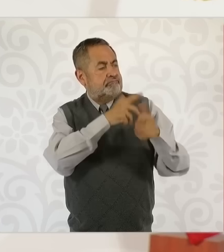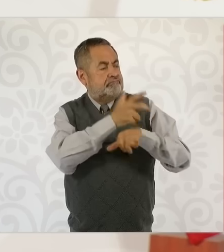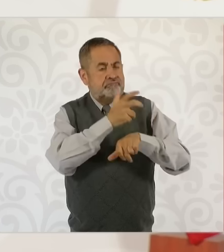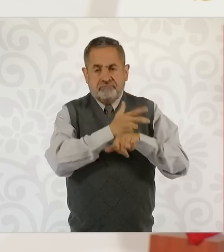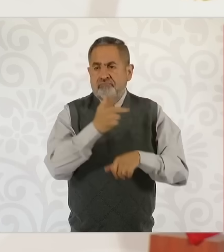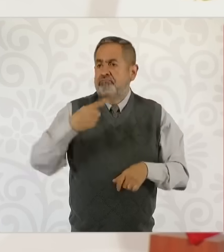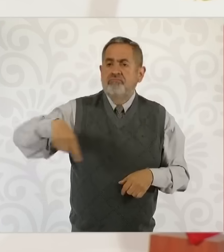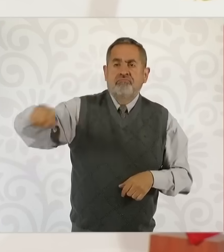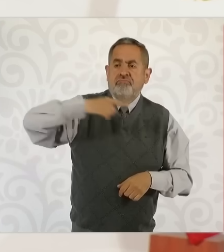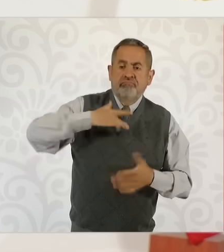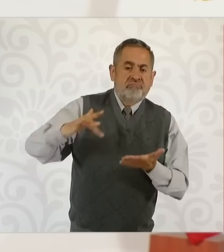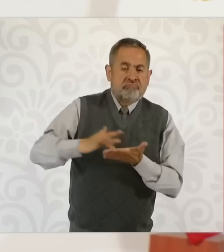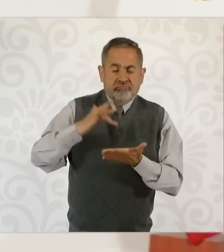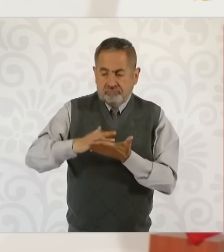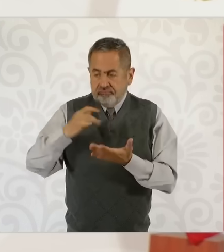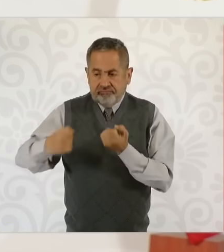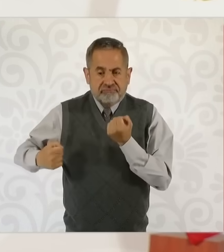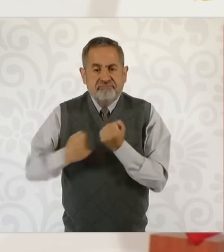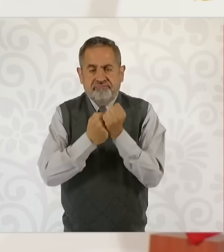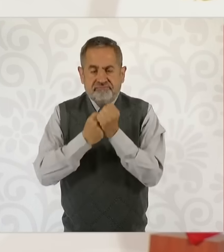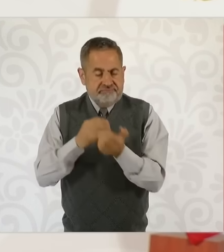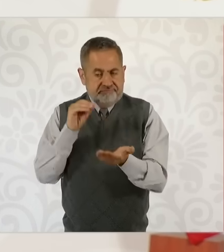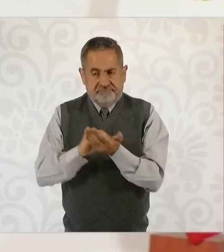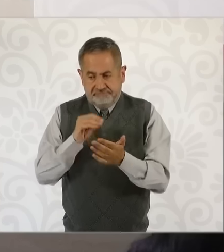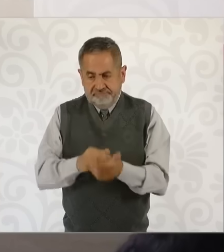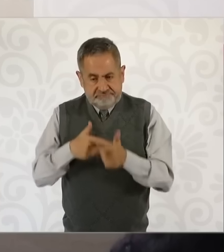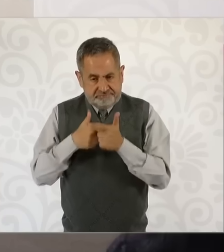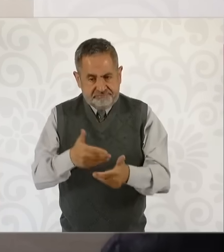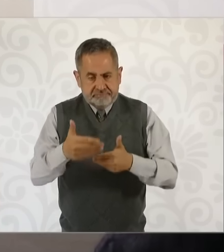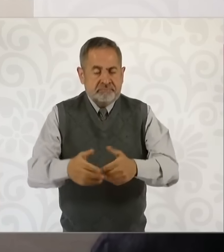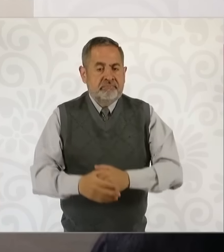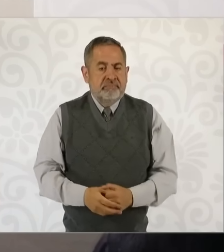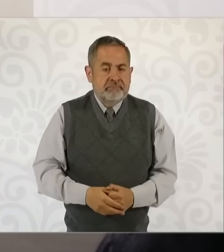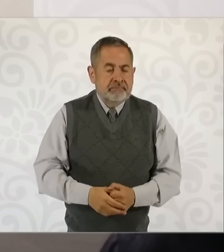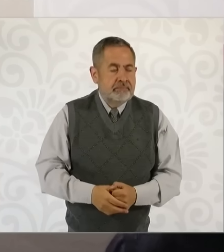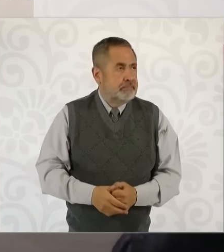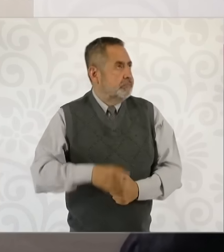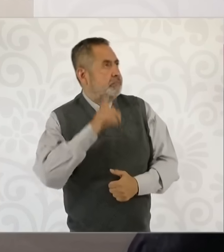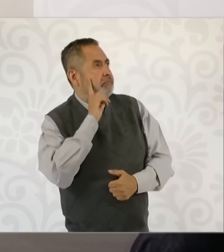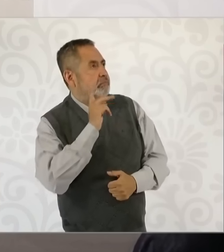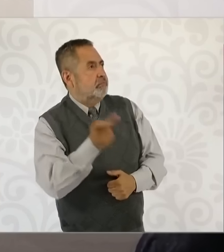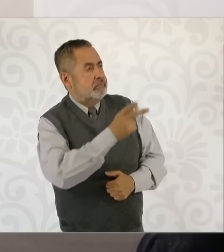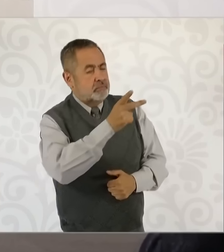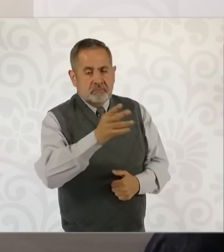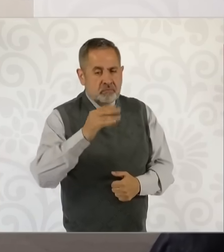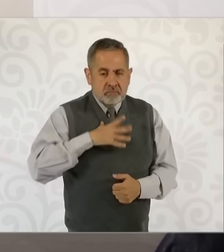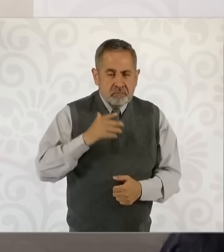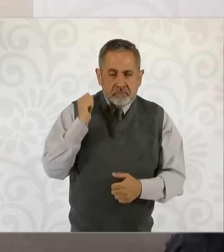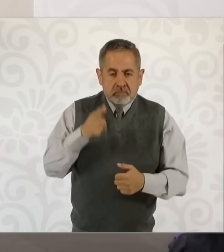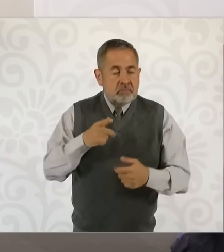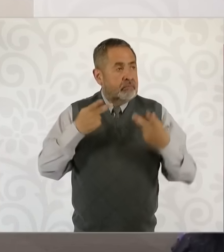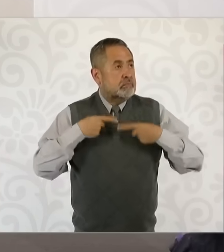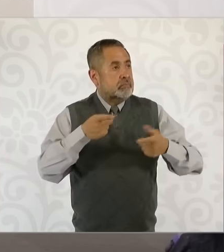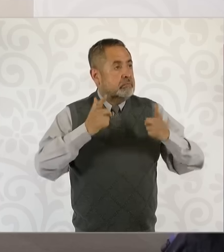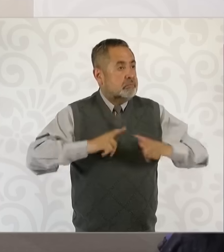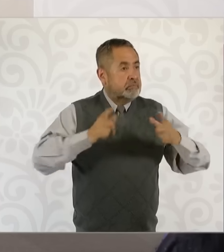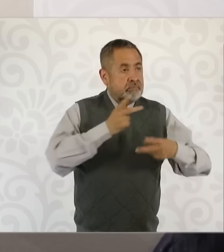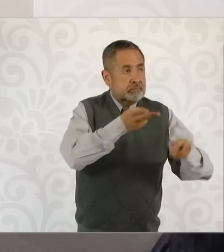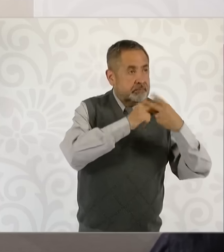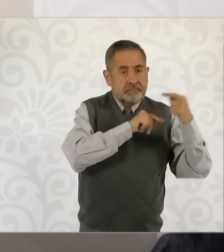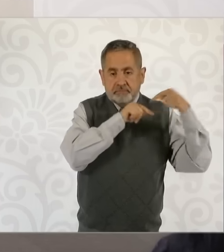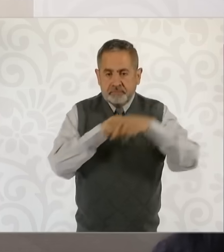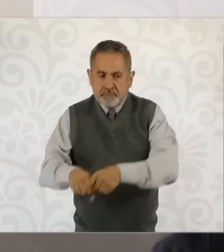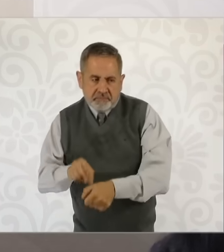sostiene y nos va a sostener. Entonces, ¿no habría un tipo de vigilancia para estos